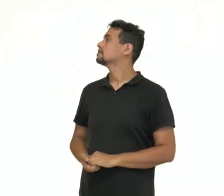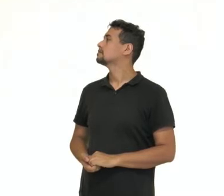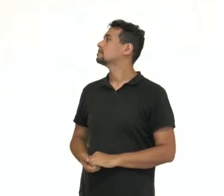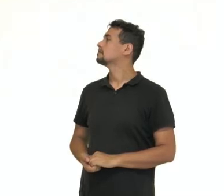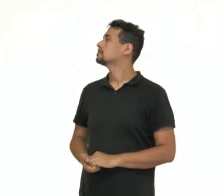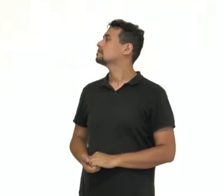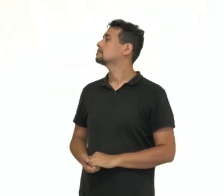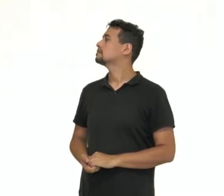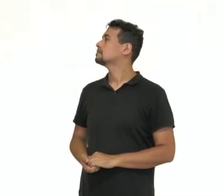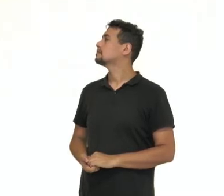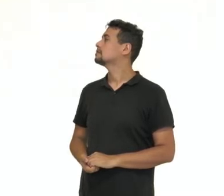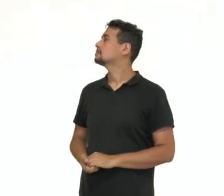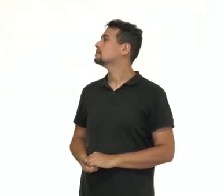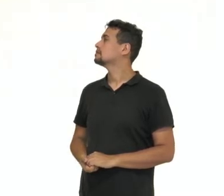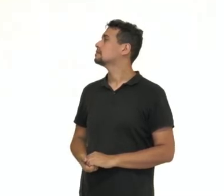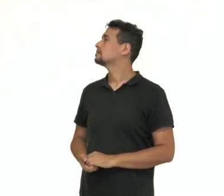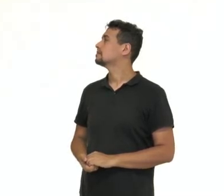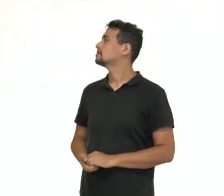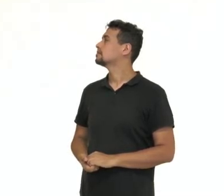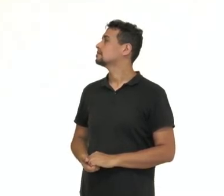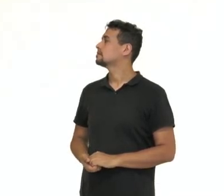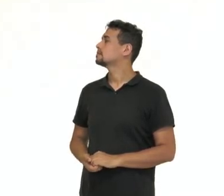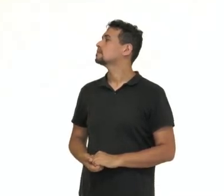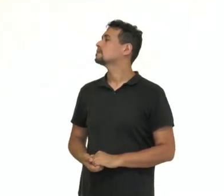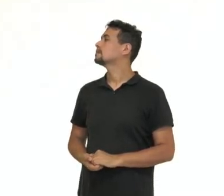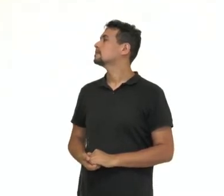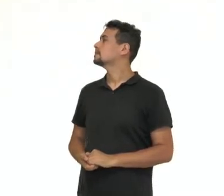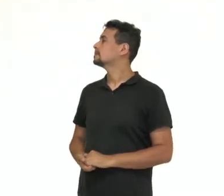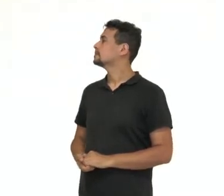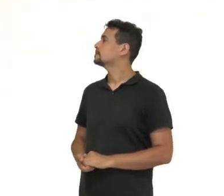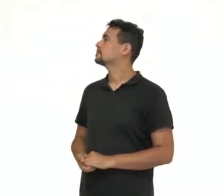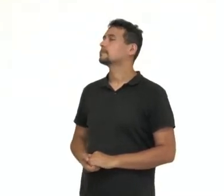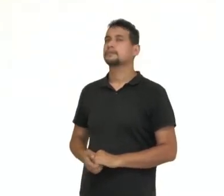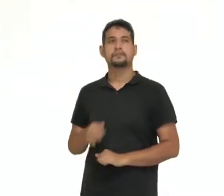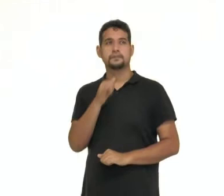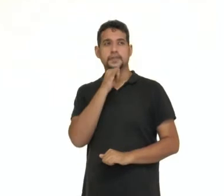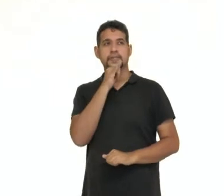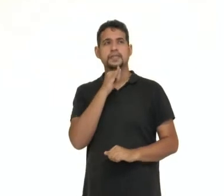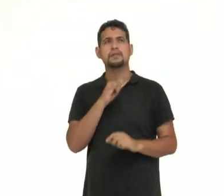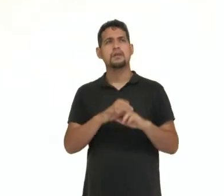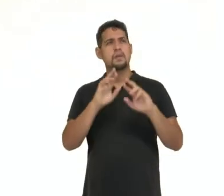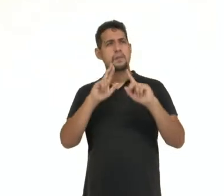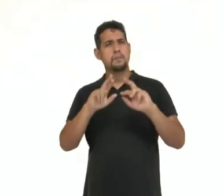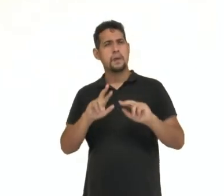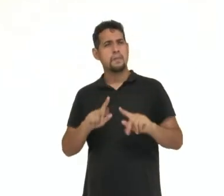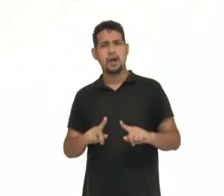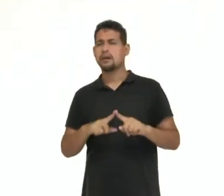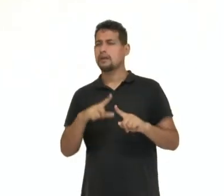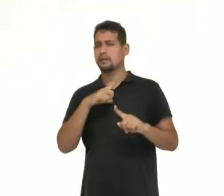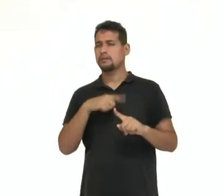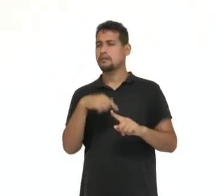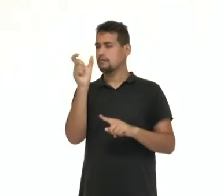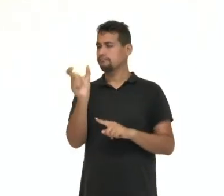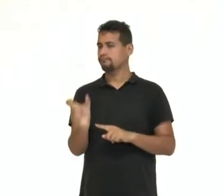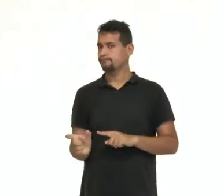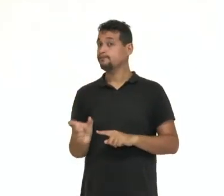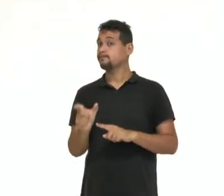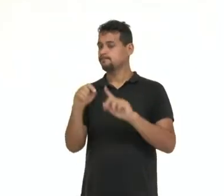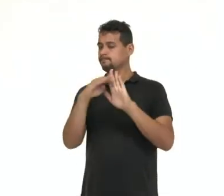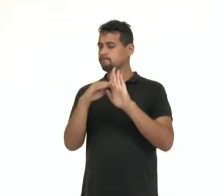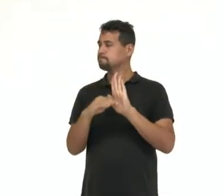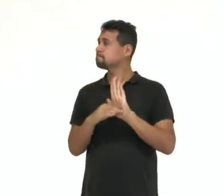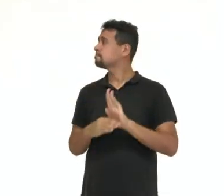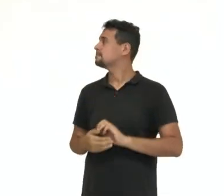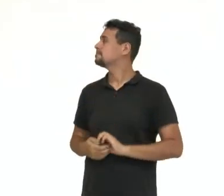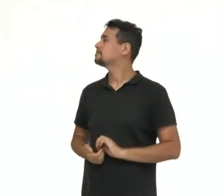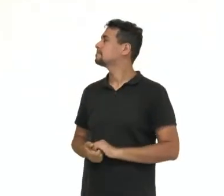jueves, ¿qué jueves? Día de semana, quinta-feira, el mes pasado, el año pasado, el